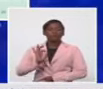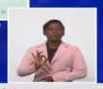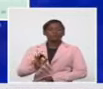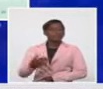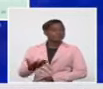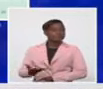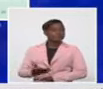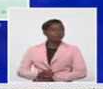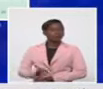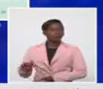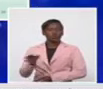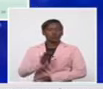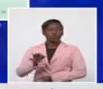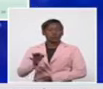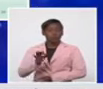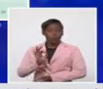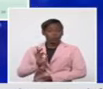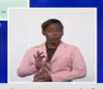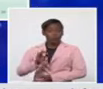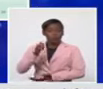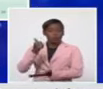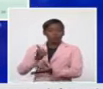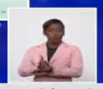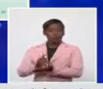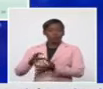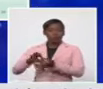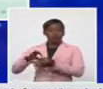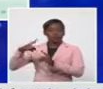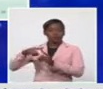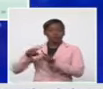en el municipio Cabecera.